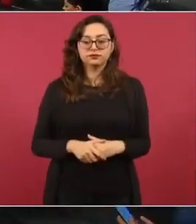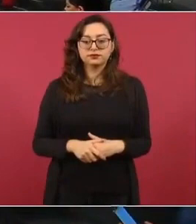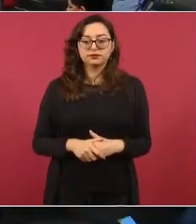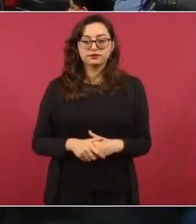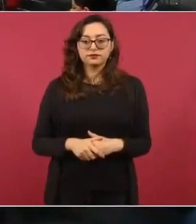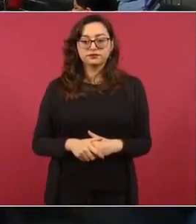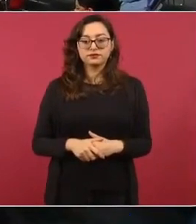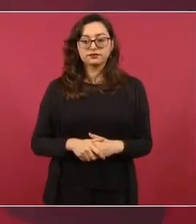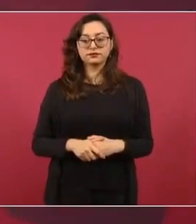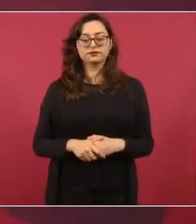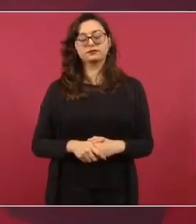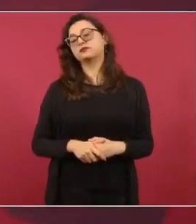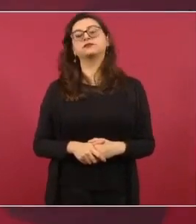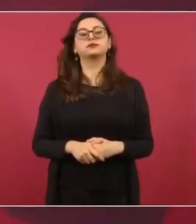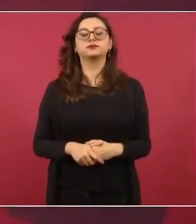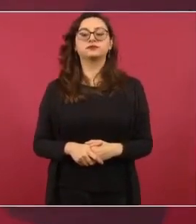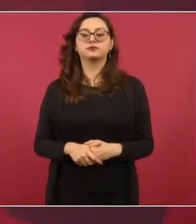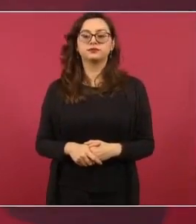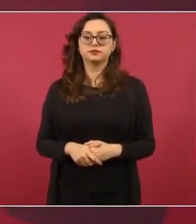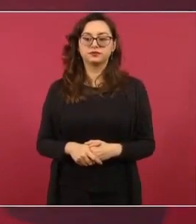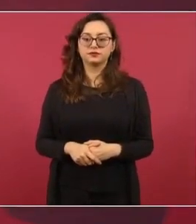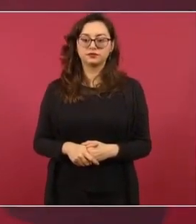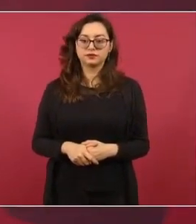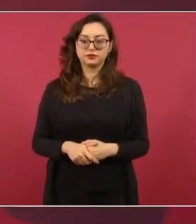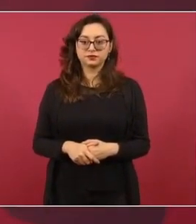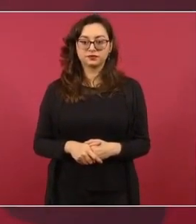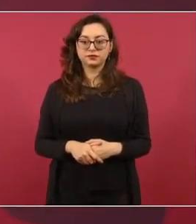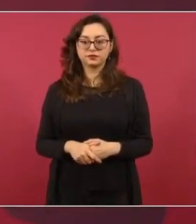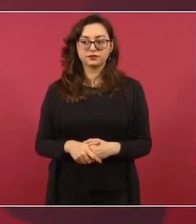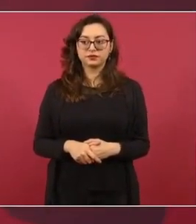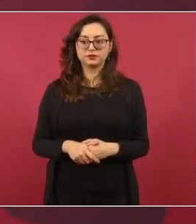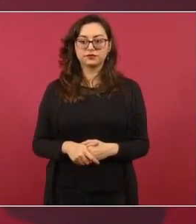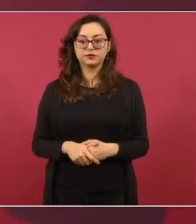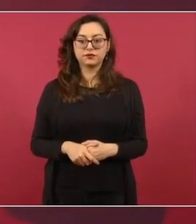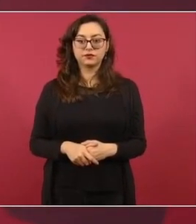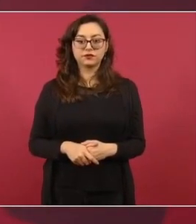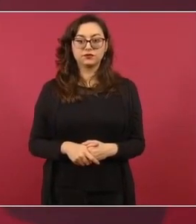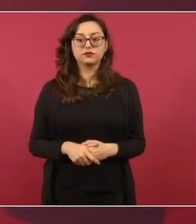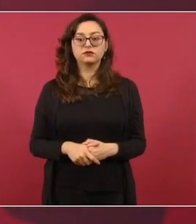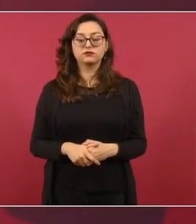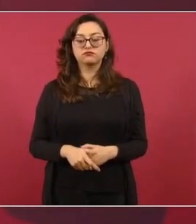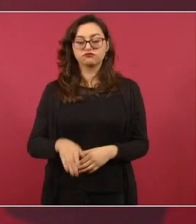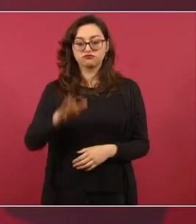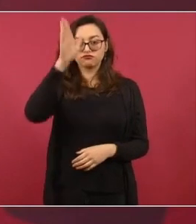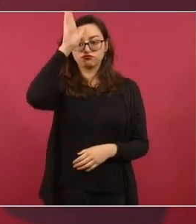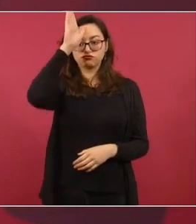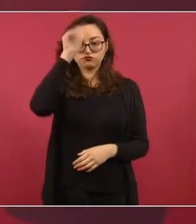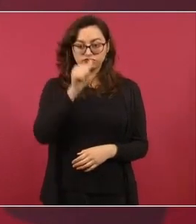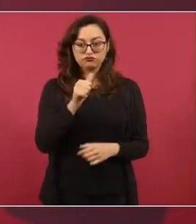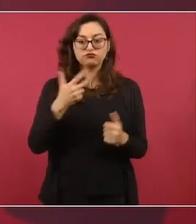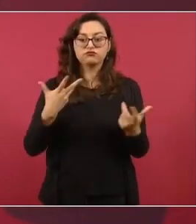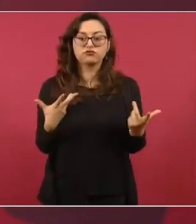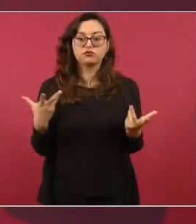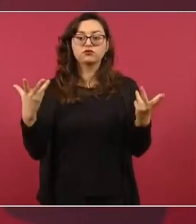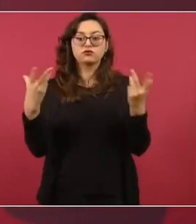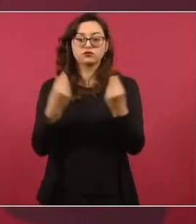se acordó seguir trabajando de manera conjunta,